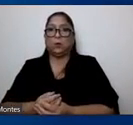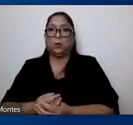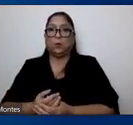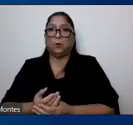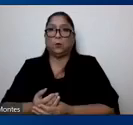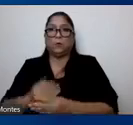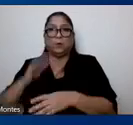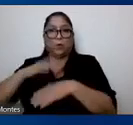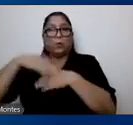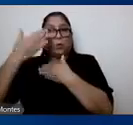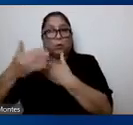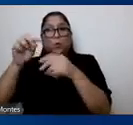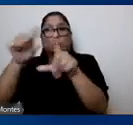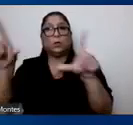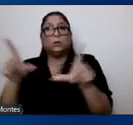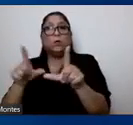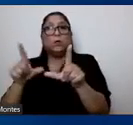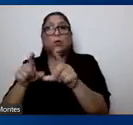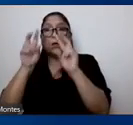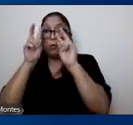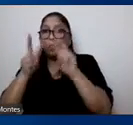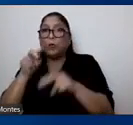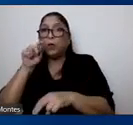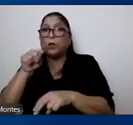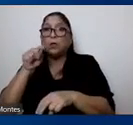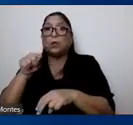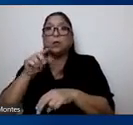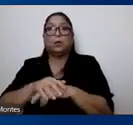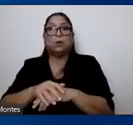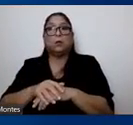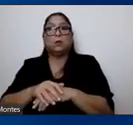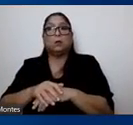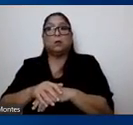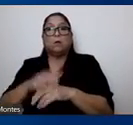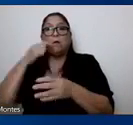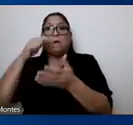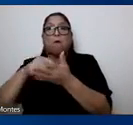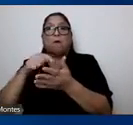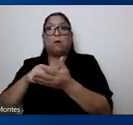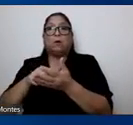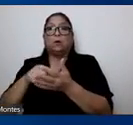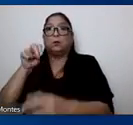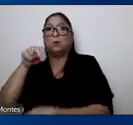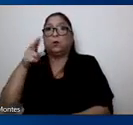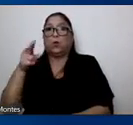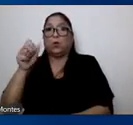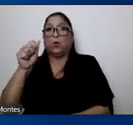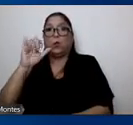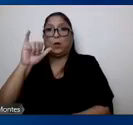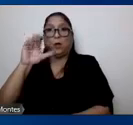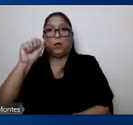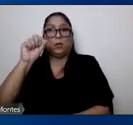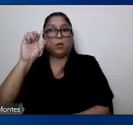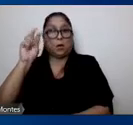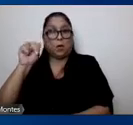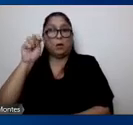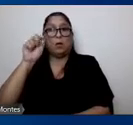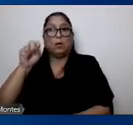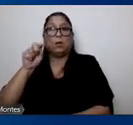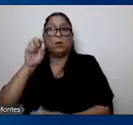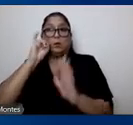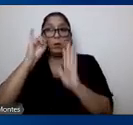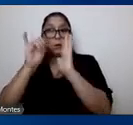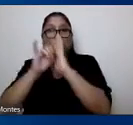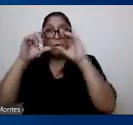Otra sala también que podemos aquí encontrar en Yuyanapa es de Huaycán y Reucana. Estas imágenes nos